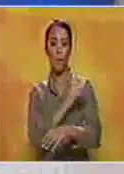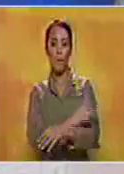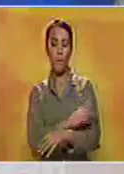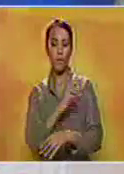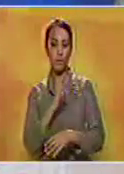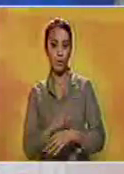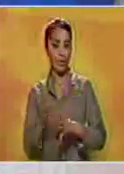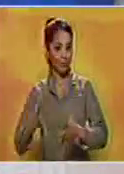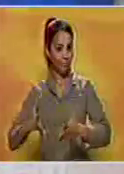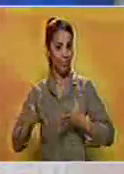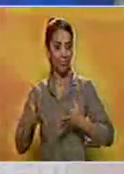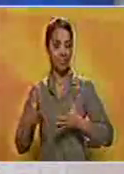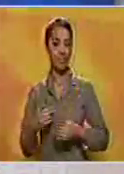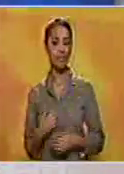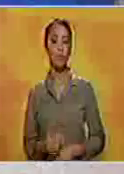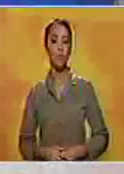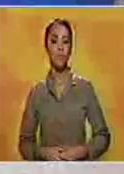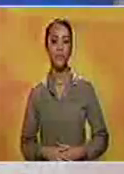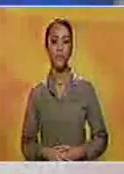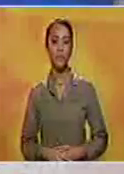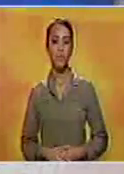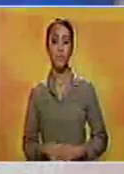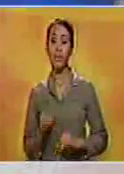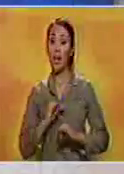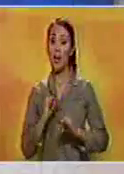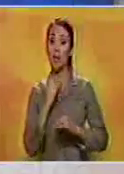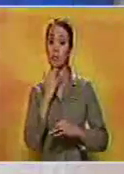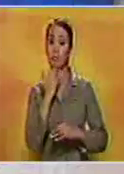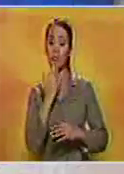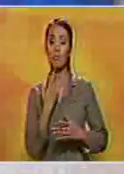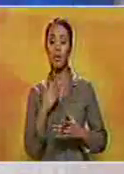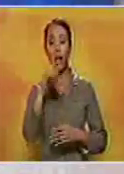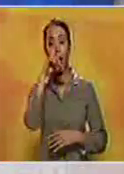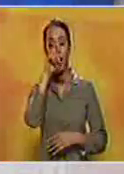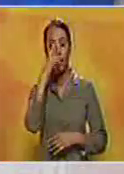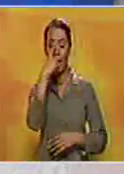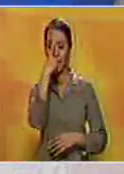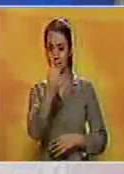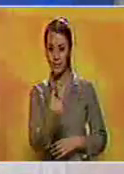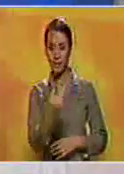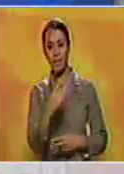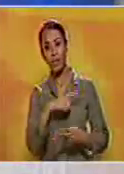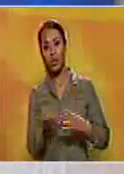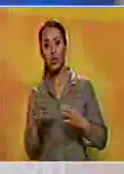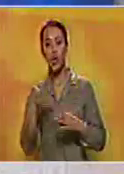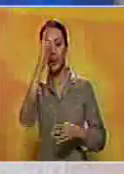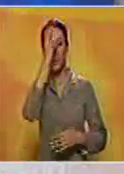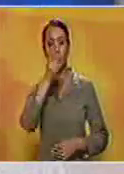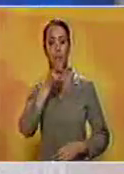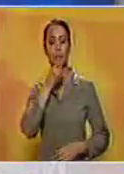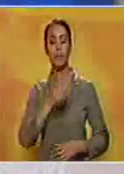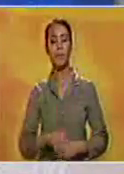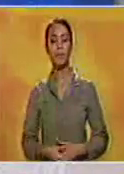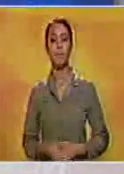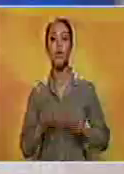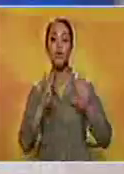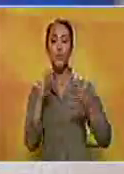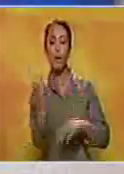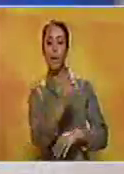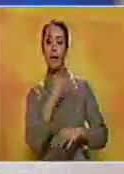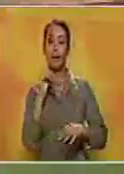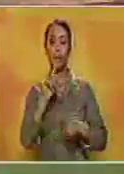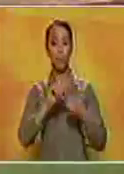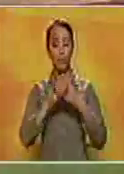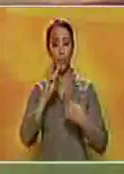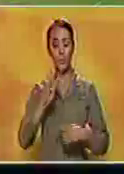titularon como campeones tras vencer en la final a las Águilas de Cibao de República Dominicana, 9-4.